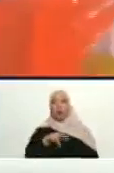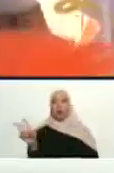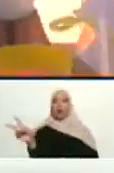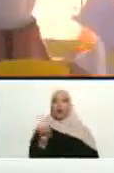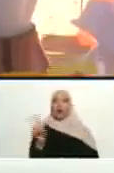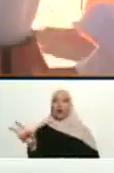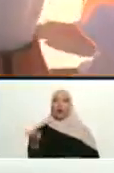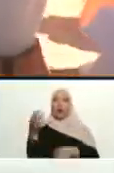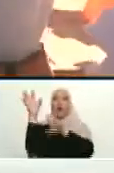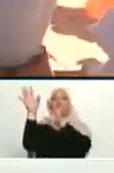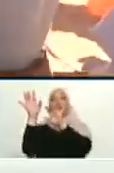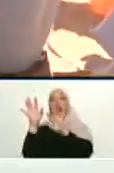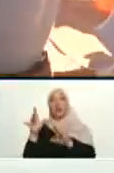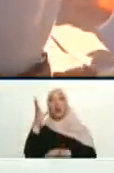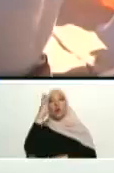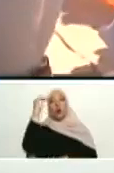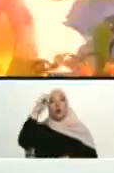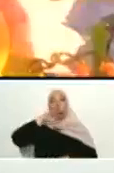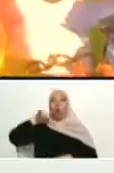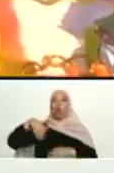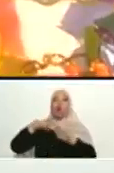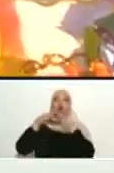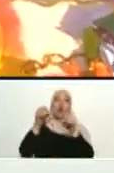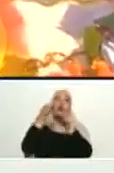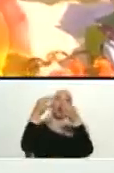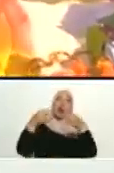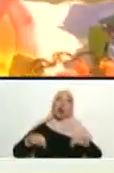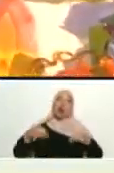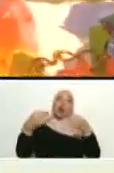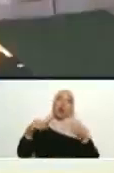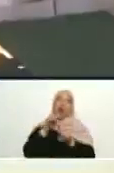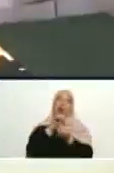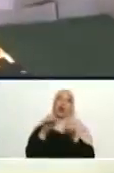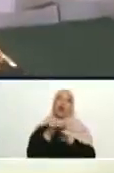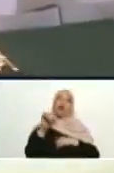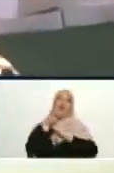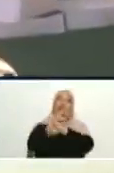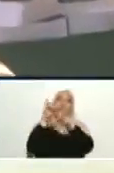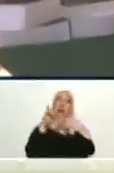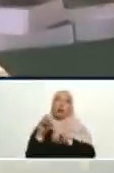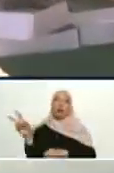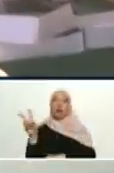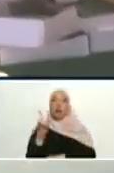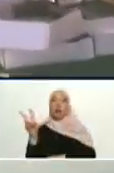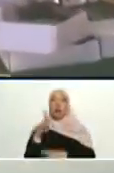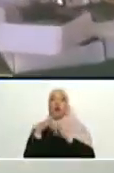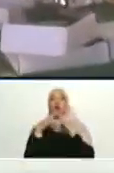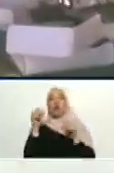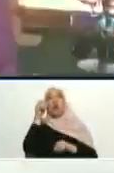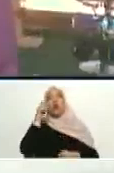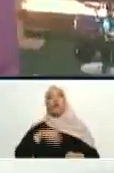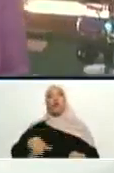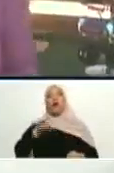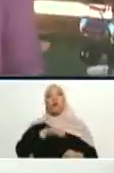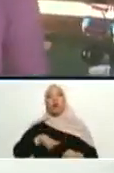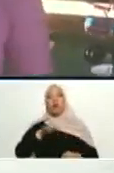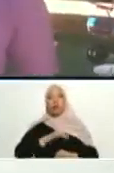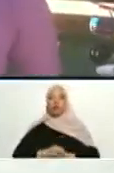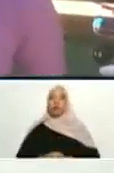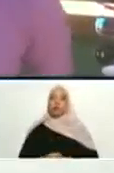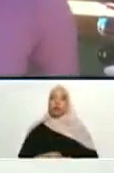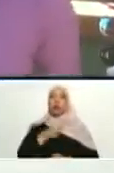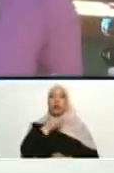las bendiciones de Dios y lo tiene todo para la felicidad de los venezolanos y las venezolanas, de todo un pueblo. Vamos a darle,